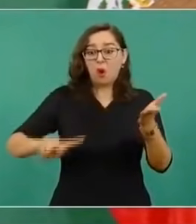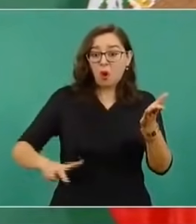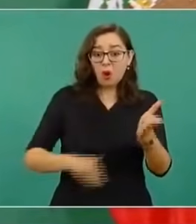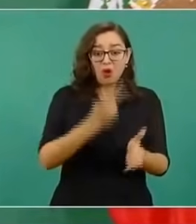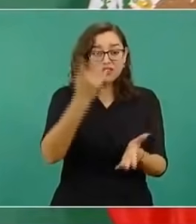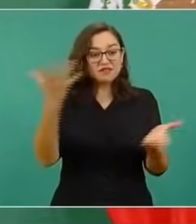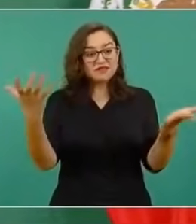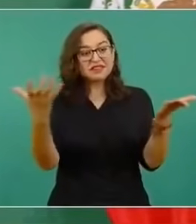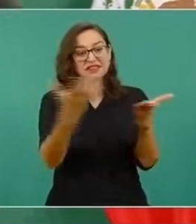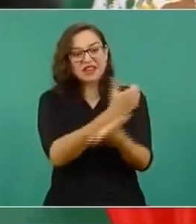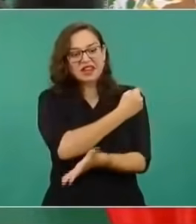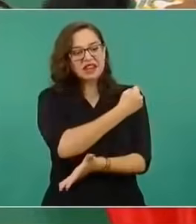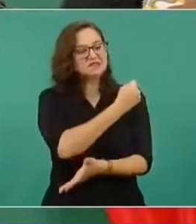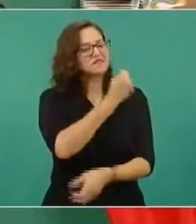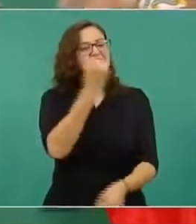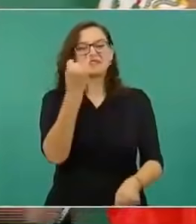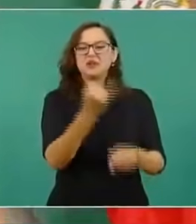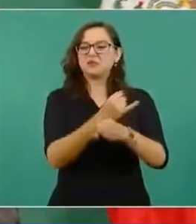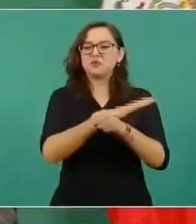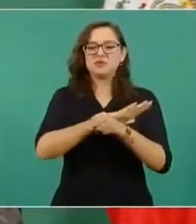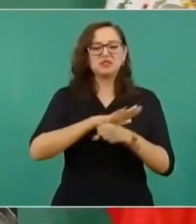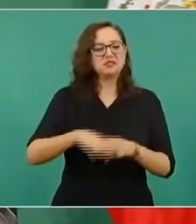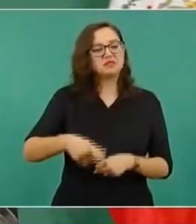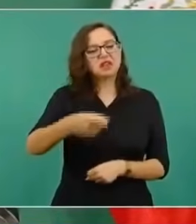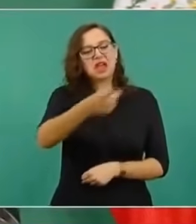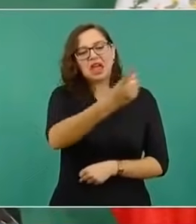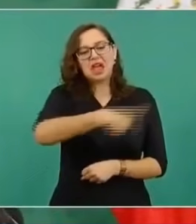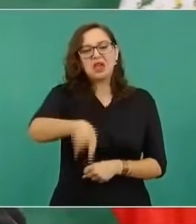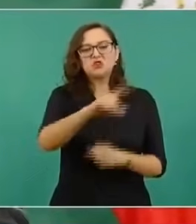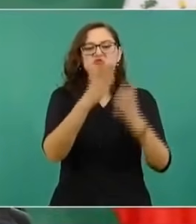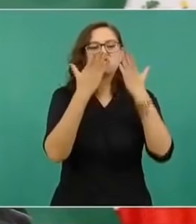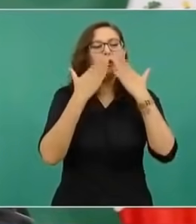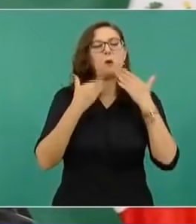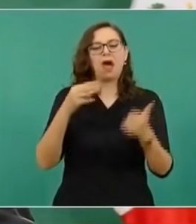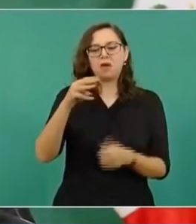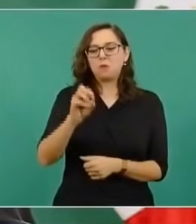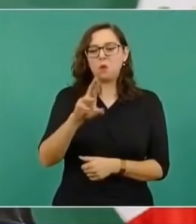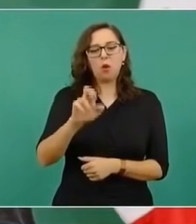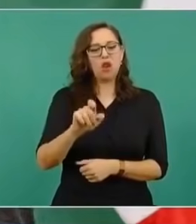imposible por todo lo que habían hecho en contra del país.